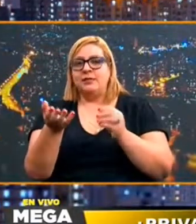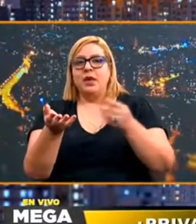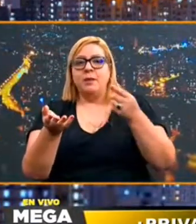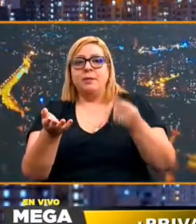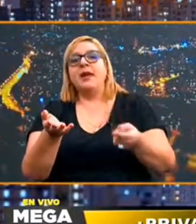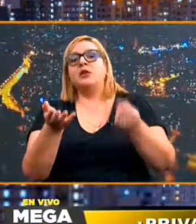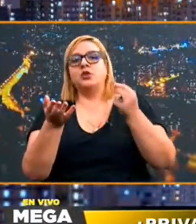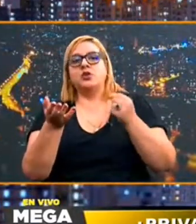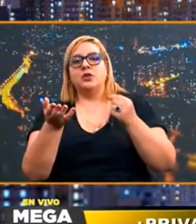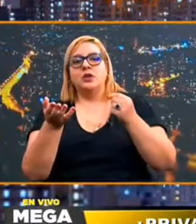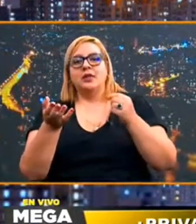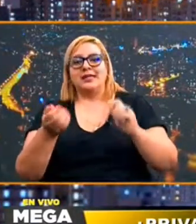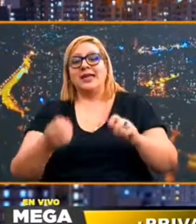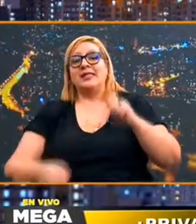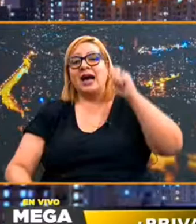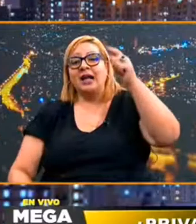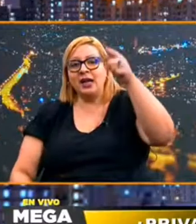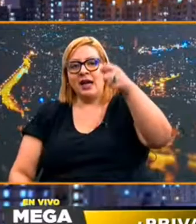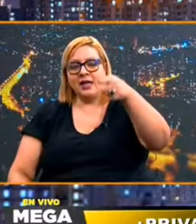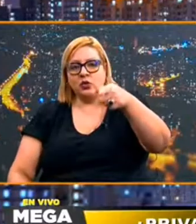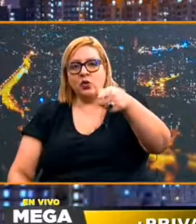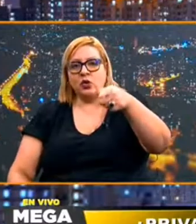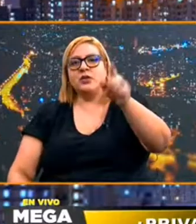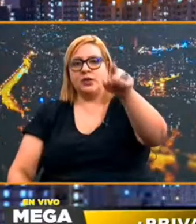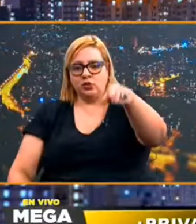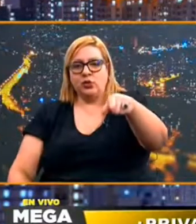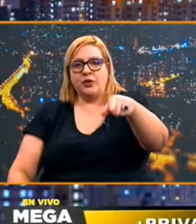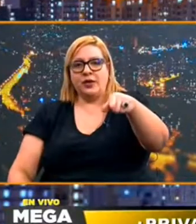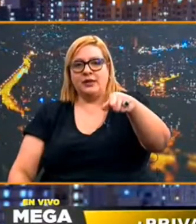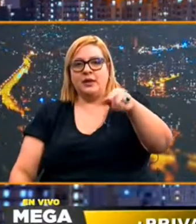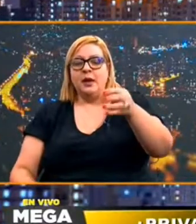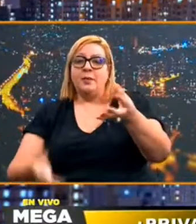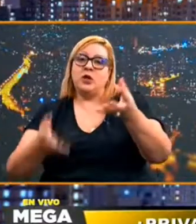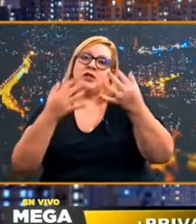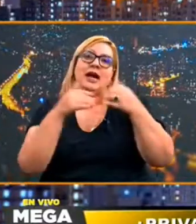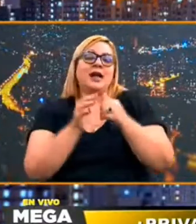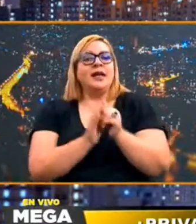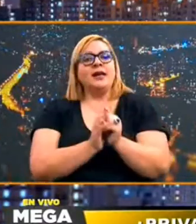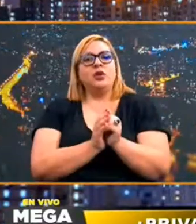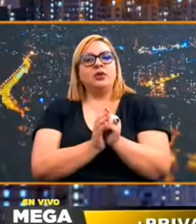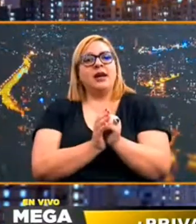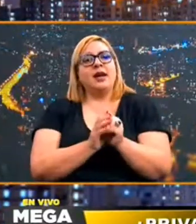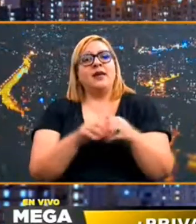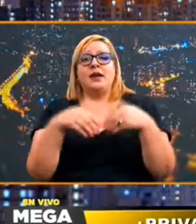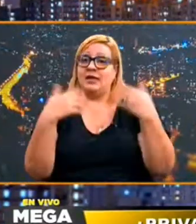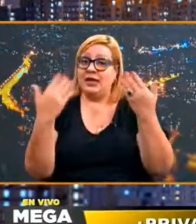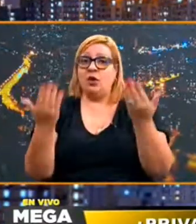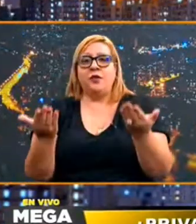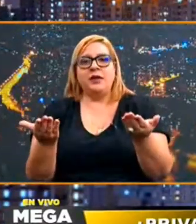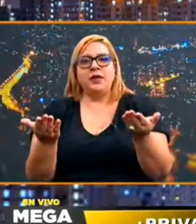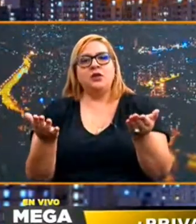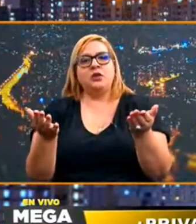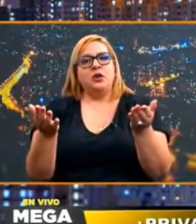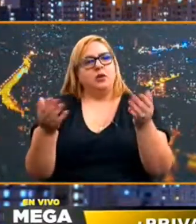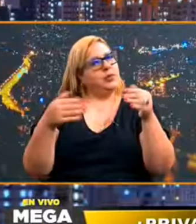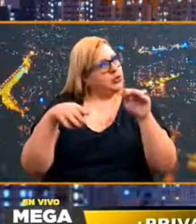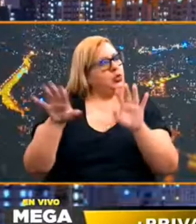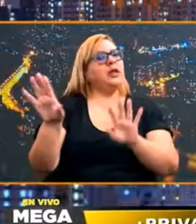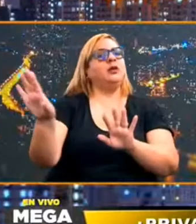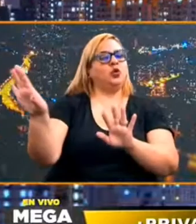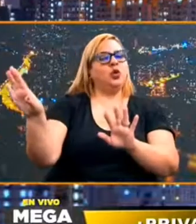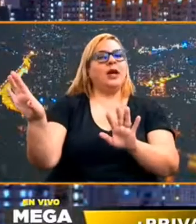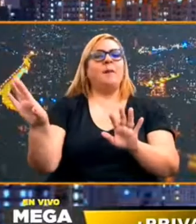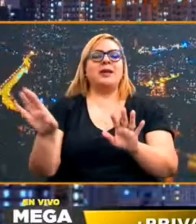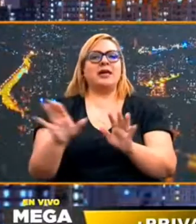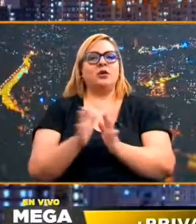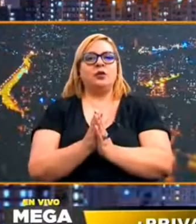dice, versus si es alguien a quien tú conoces, tú te ofendes. Pero si es alguien que no te agrada y es ofendido, pues